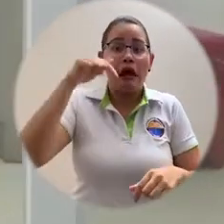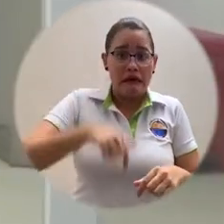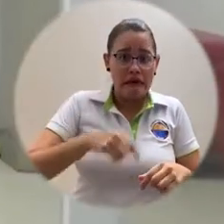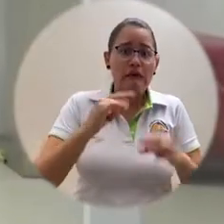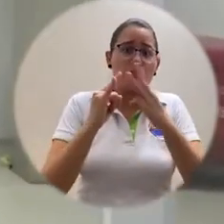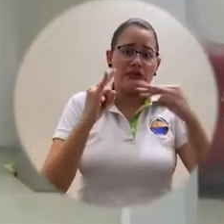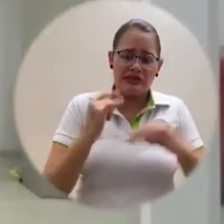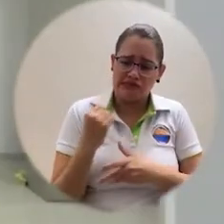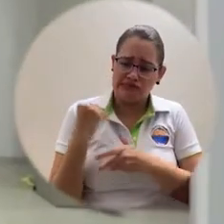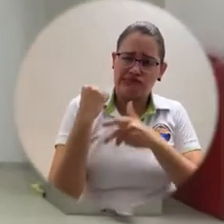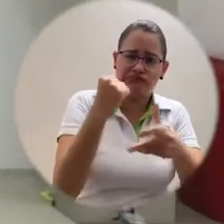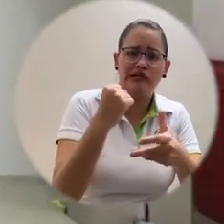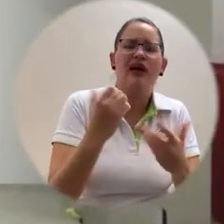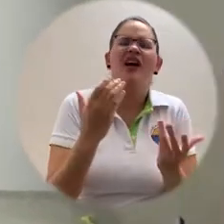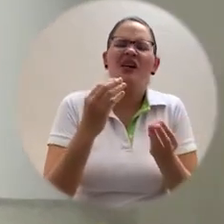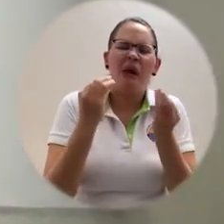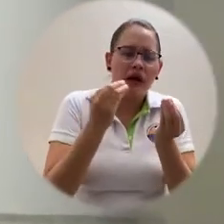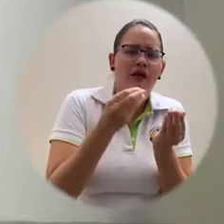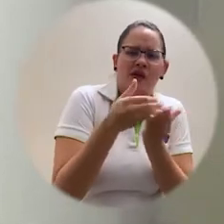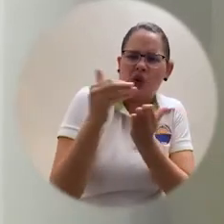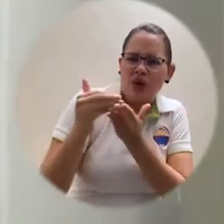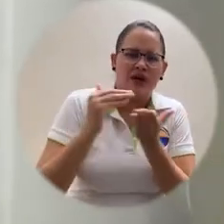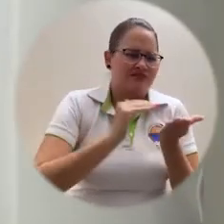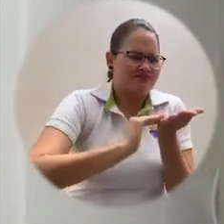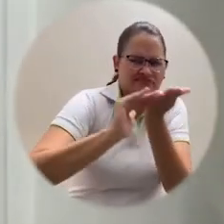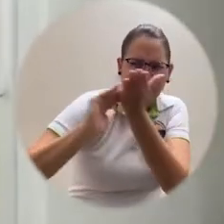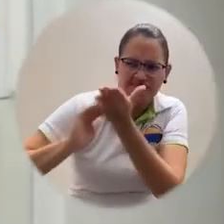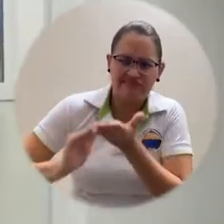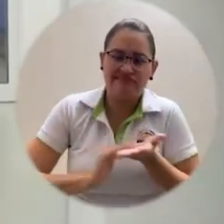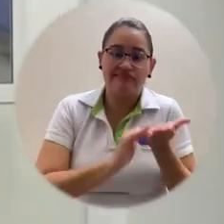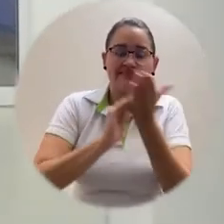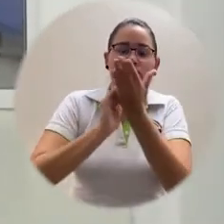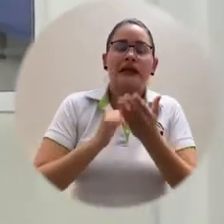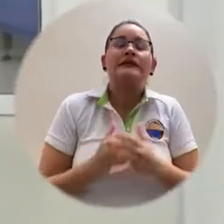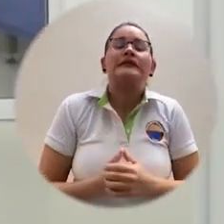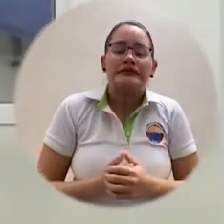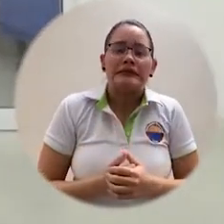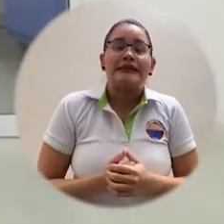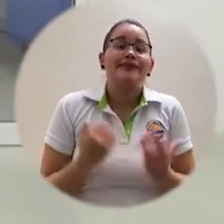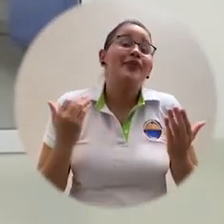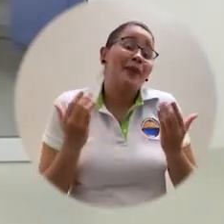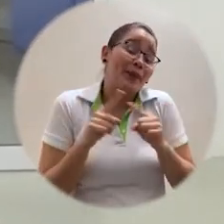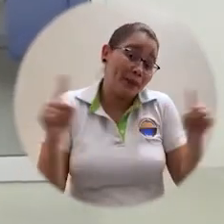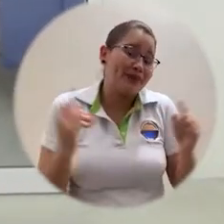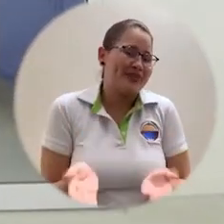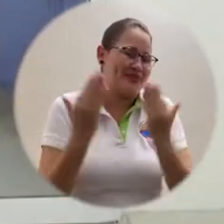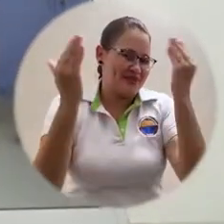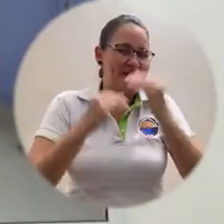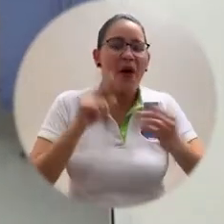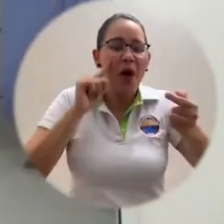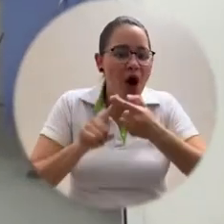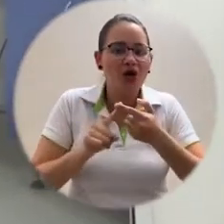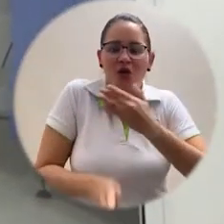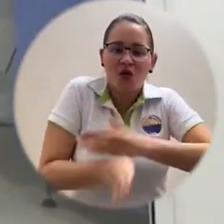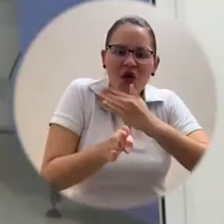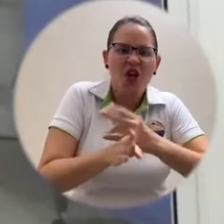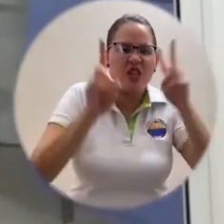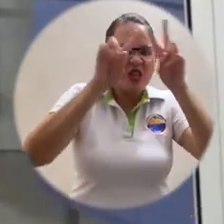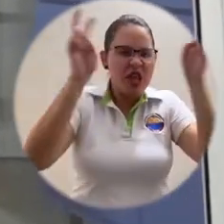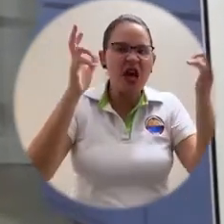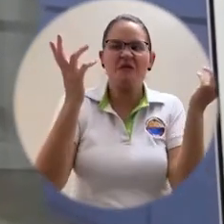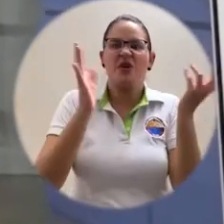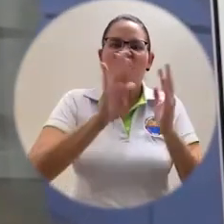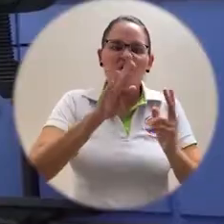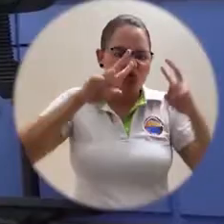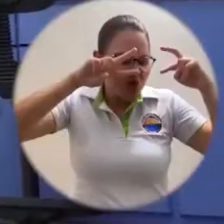cerca de 750 millones de pesos en una capacidad científica importante que le va a permitir seguir trabajando en